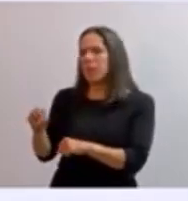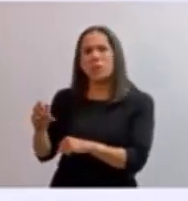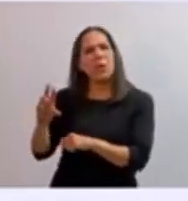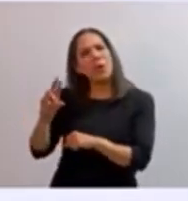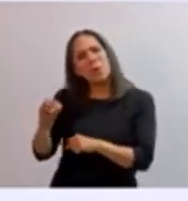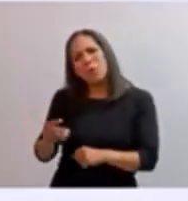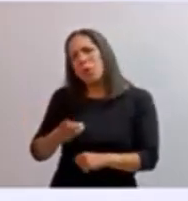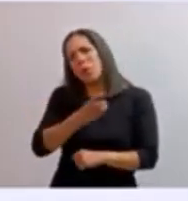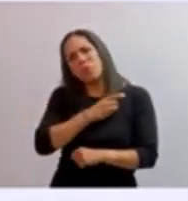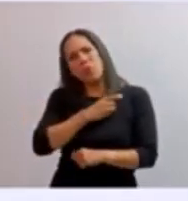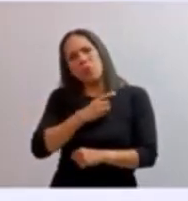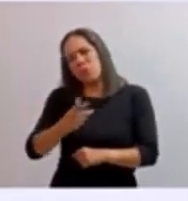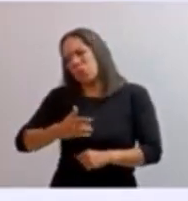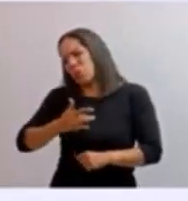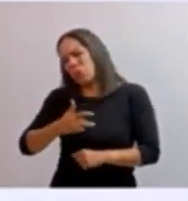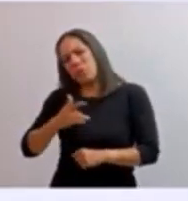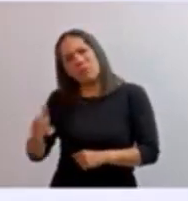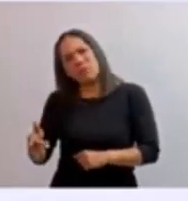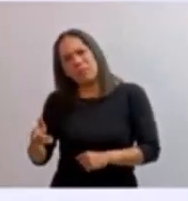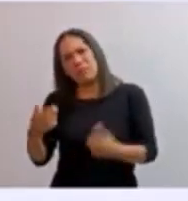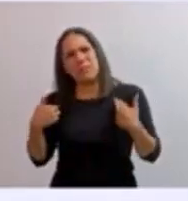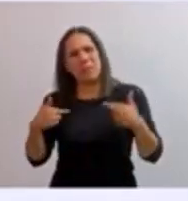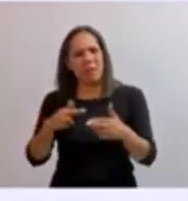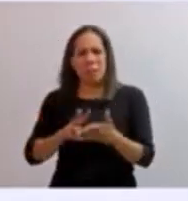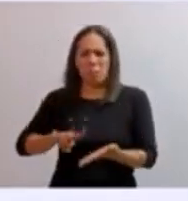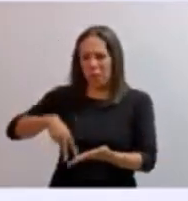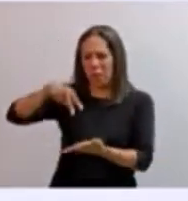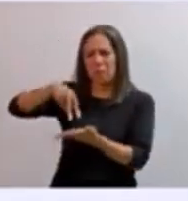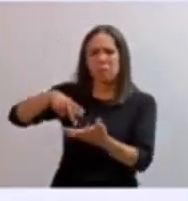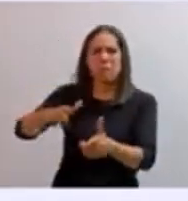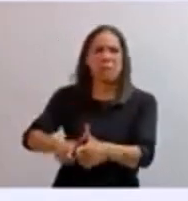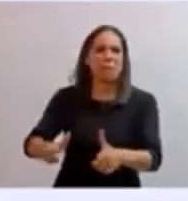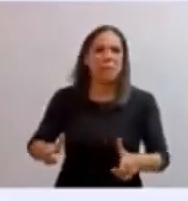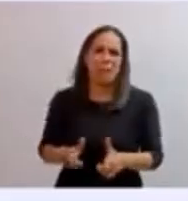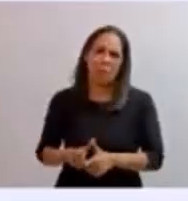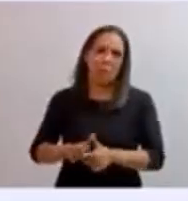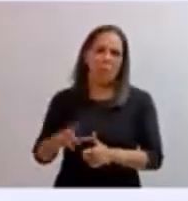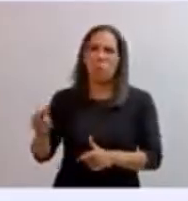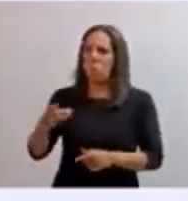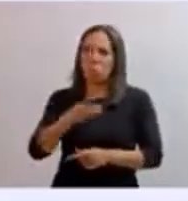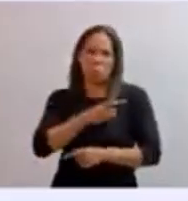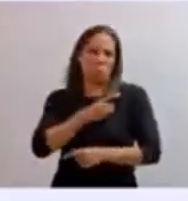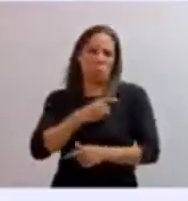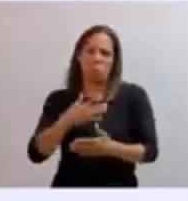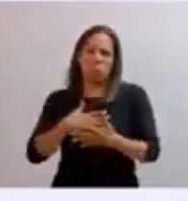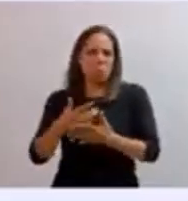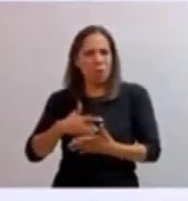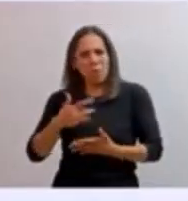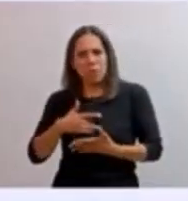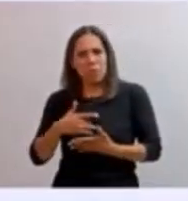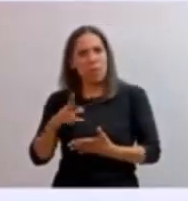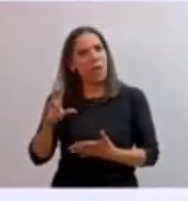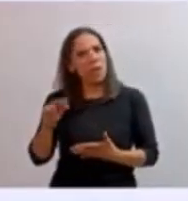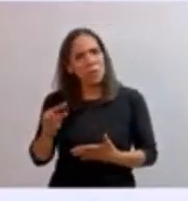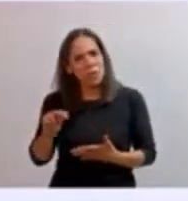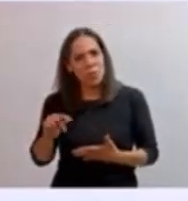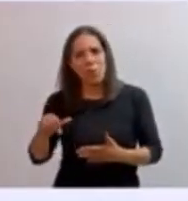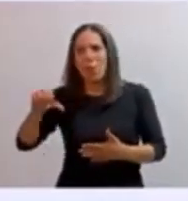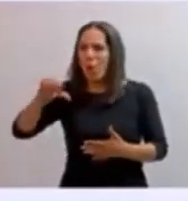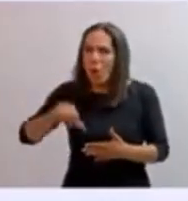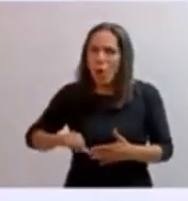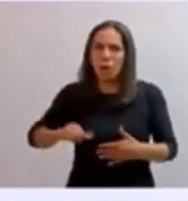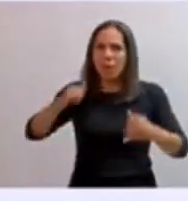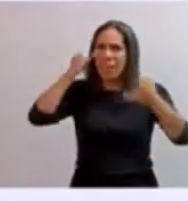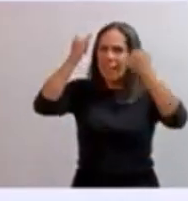docente frente a grupo, que nuestro trabajo no es aislado, no es en el solitario que antes lo hacíamos, que ahora